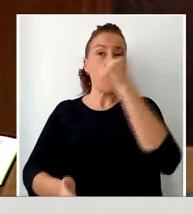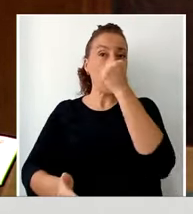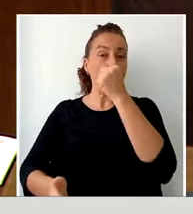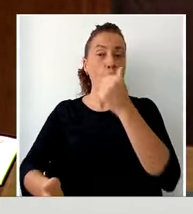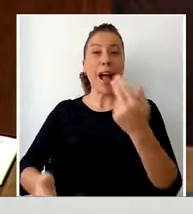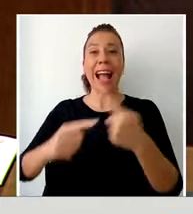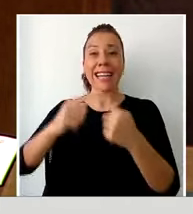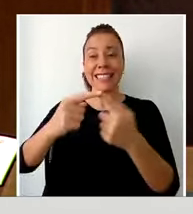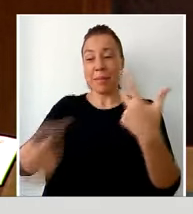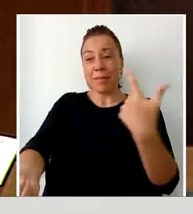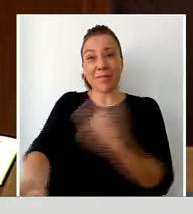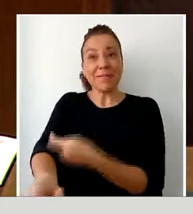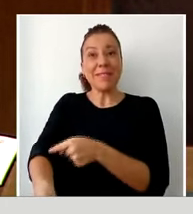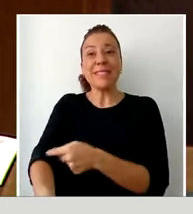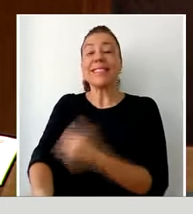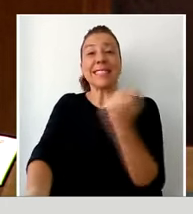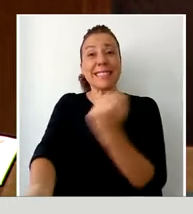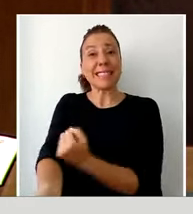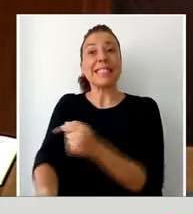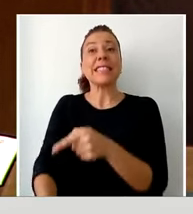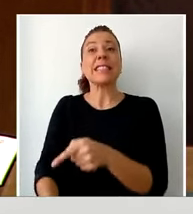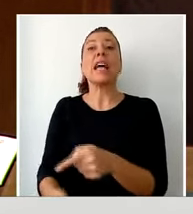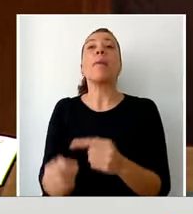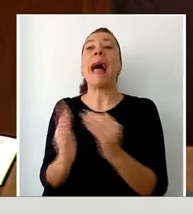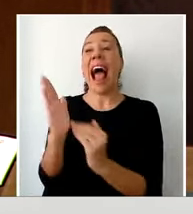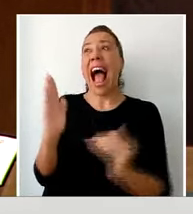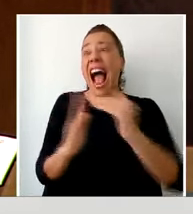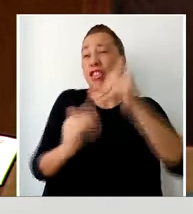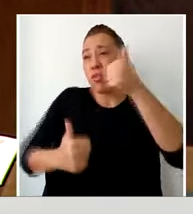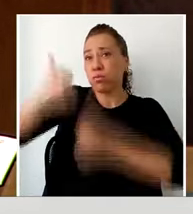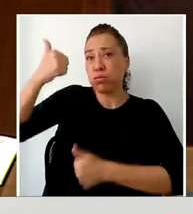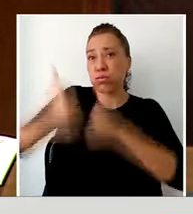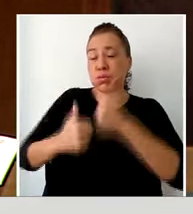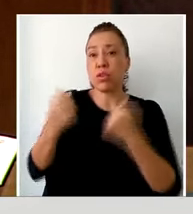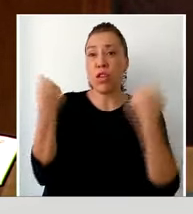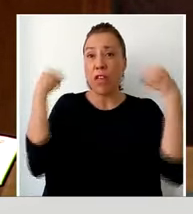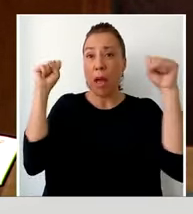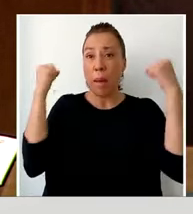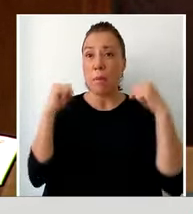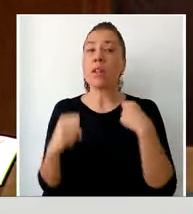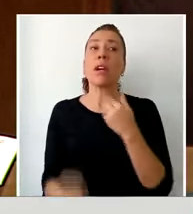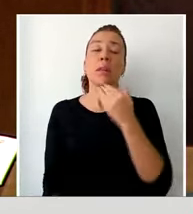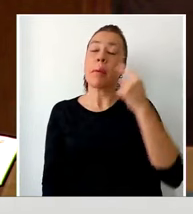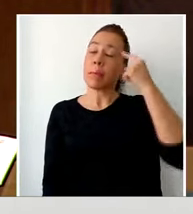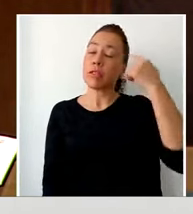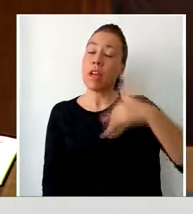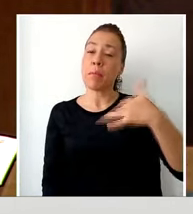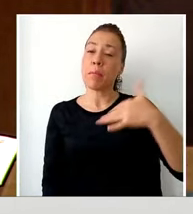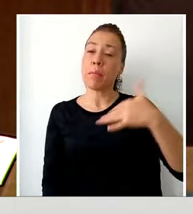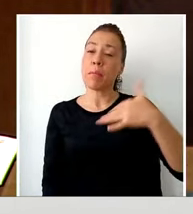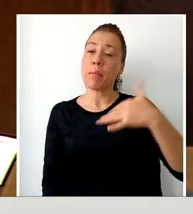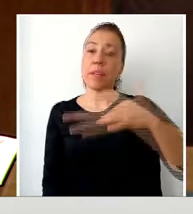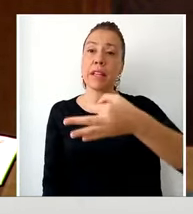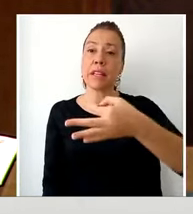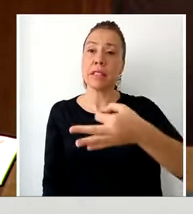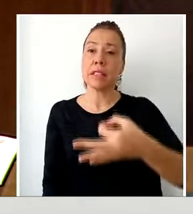del alto rendimiento también creemos necesario Resaltar la importancia que tiene en la formación de